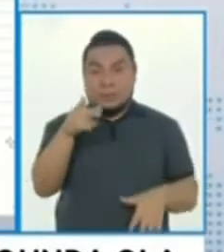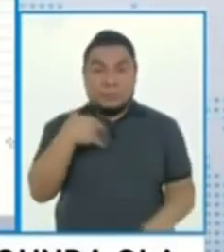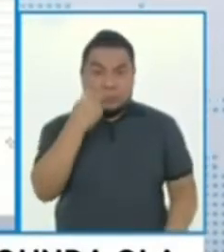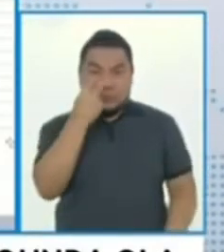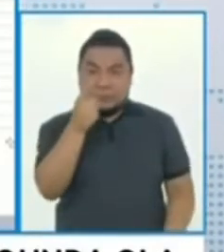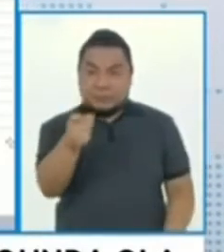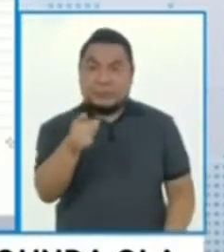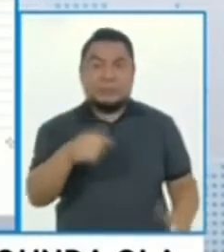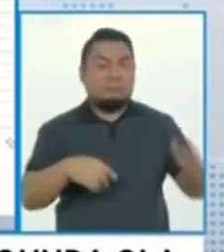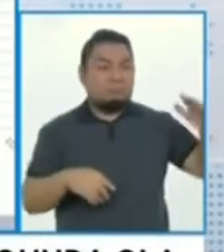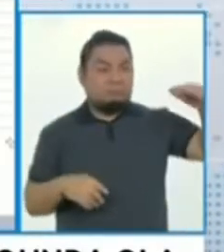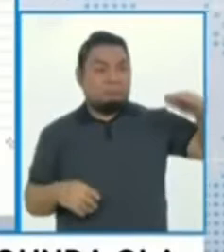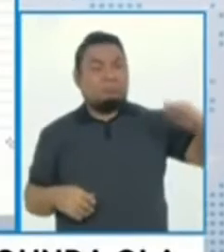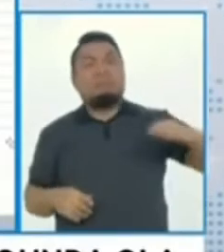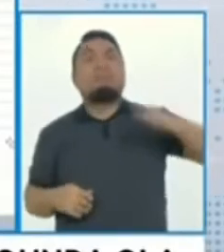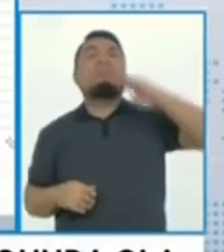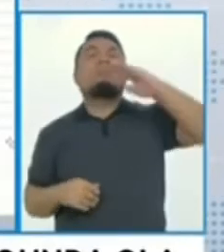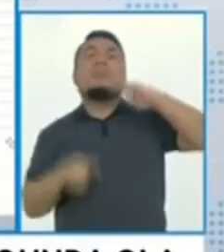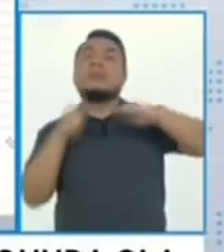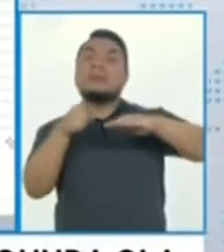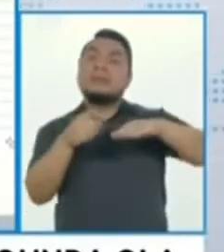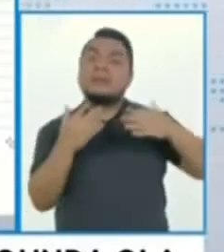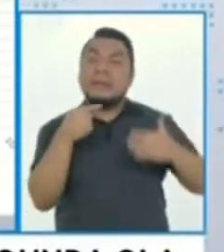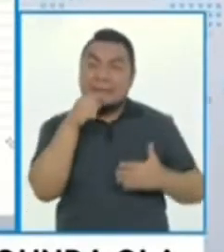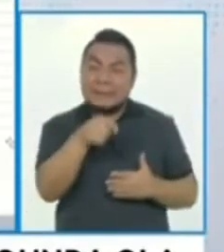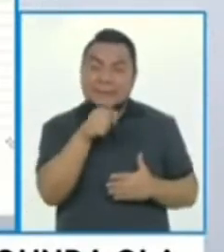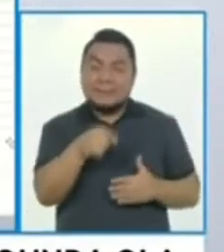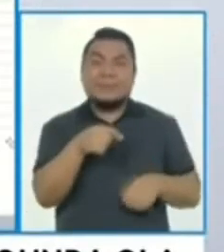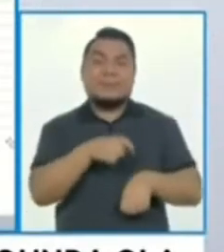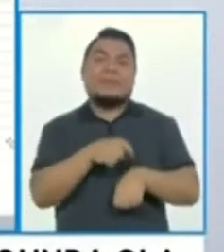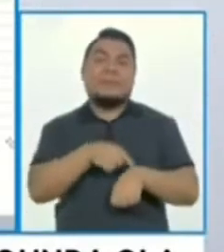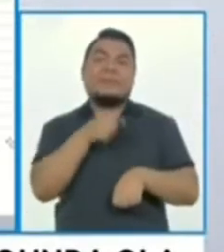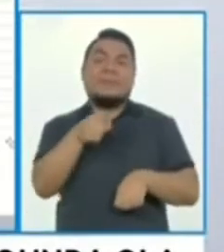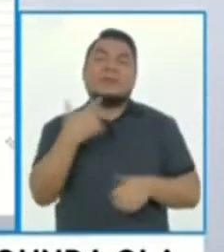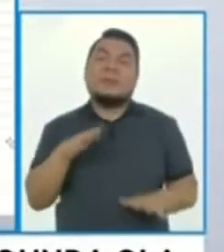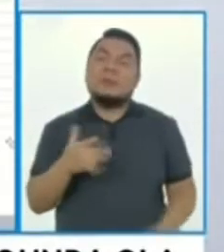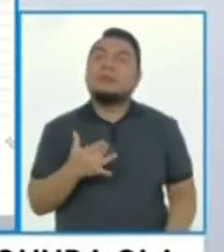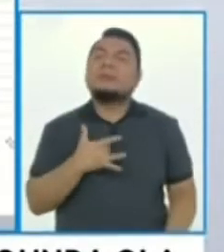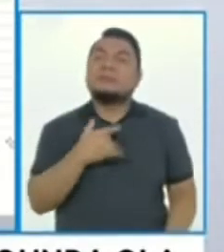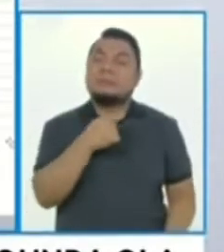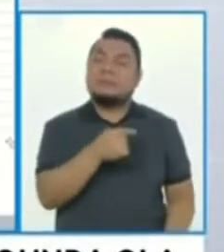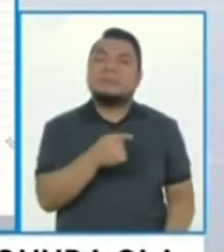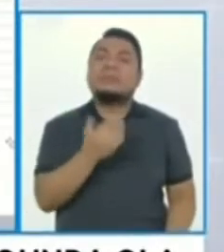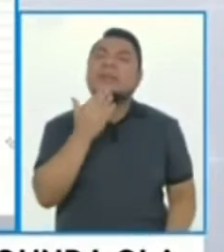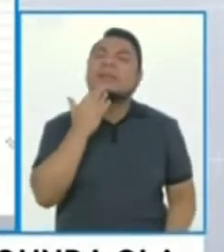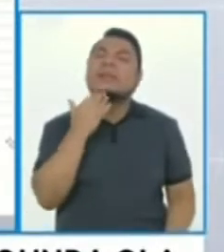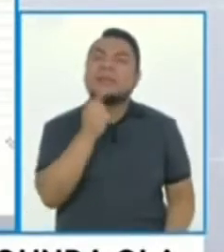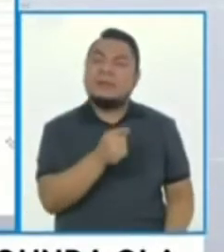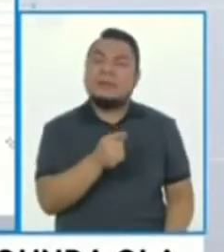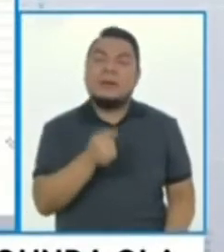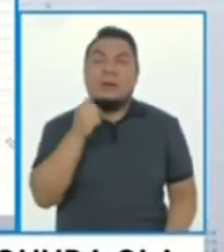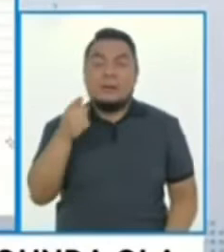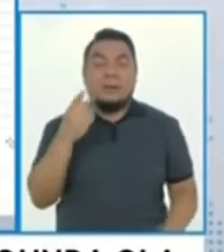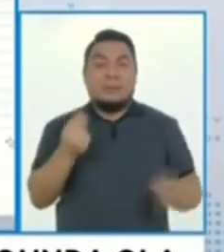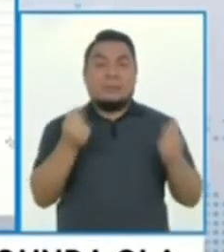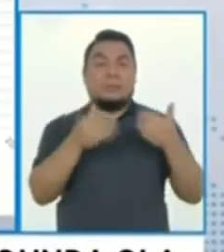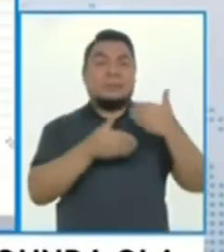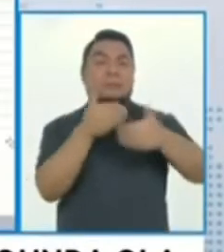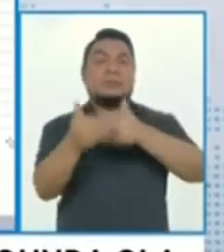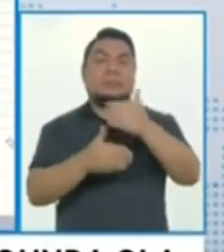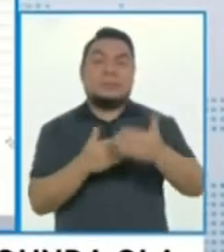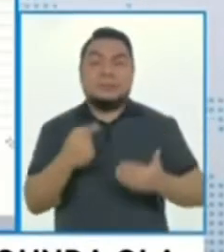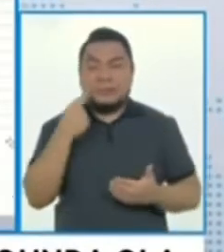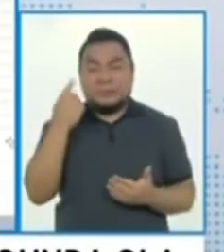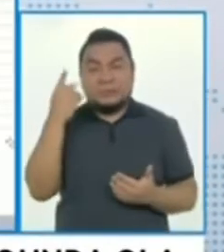notar en esta curva, es que el comportamiento en esta etapa es exponencial. Quiere decir esto, que la velocidad de